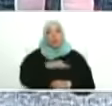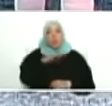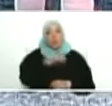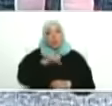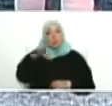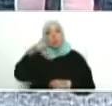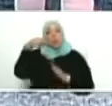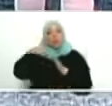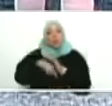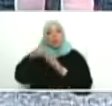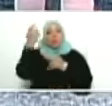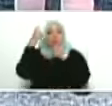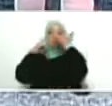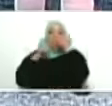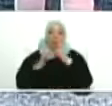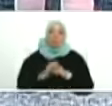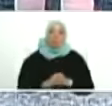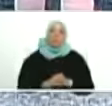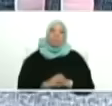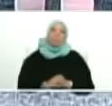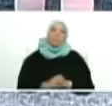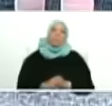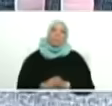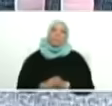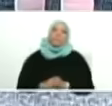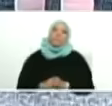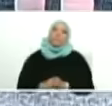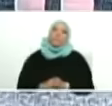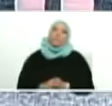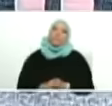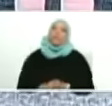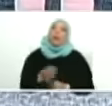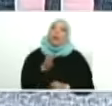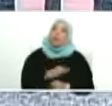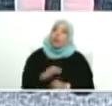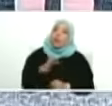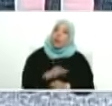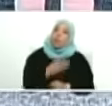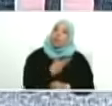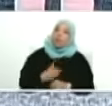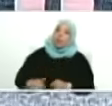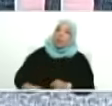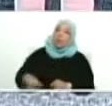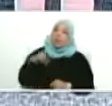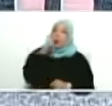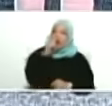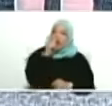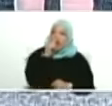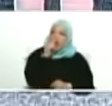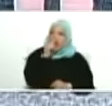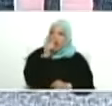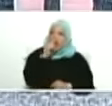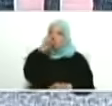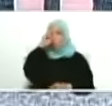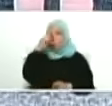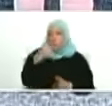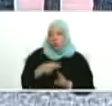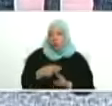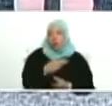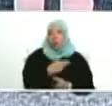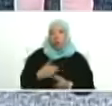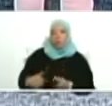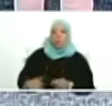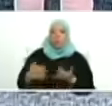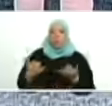y profundamente chavista. Señor presidente, desde aquí de Ciudad Caribia, es un honor